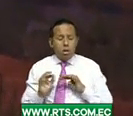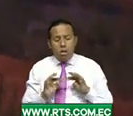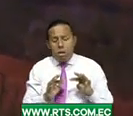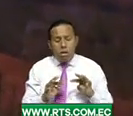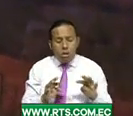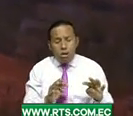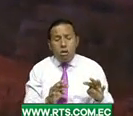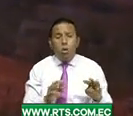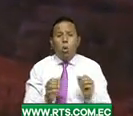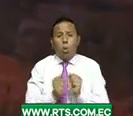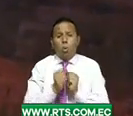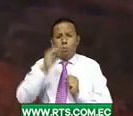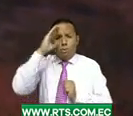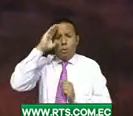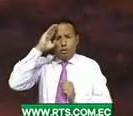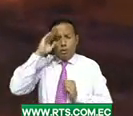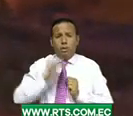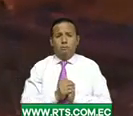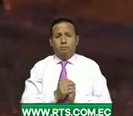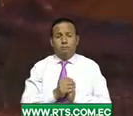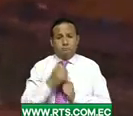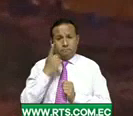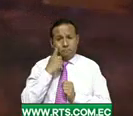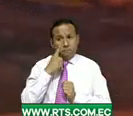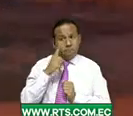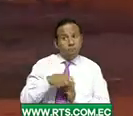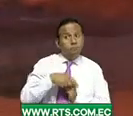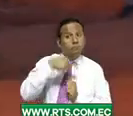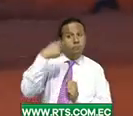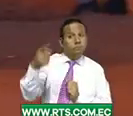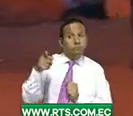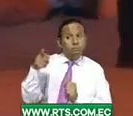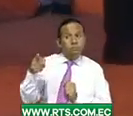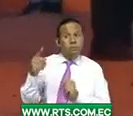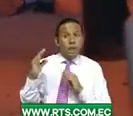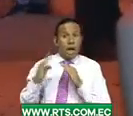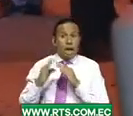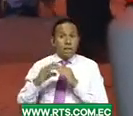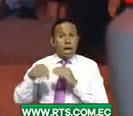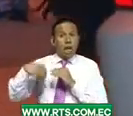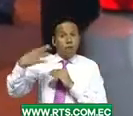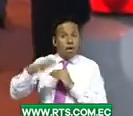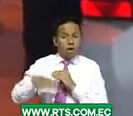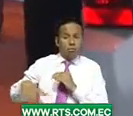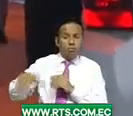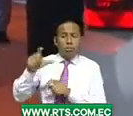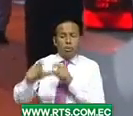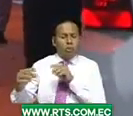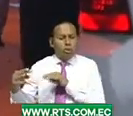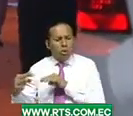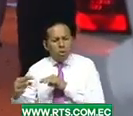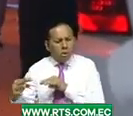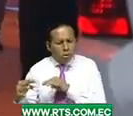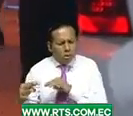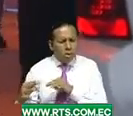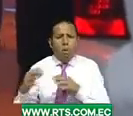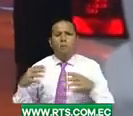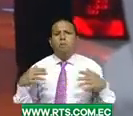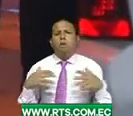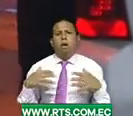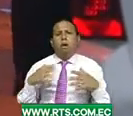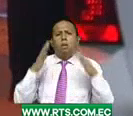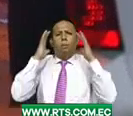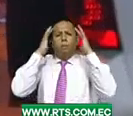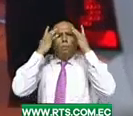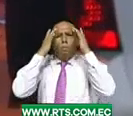fuera, del otro lado, en la otra esquina, están fuera de sus viviendas, también asustados, con temor por